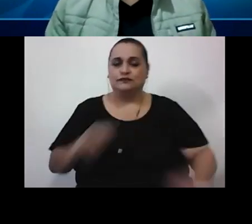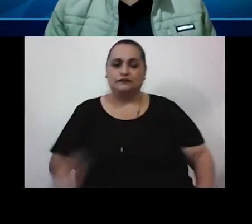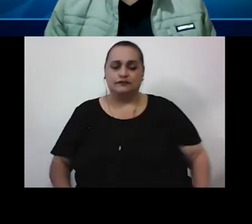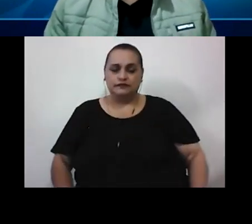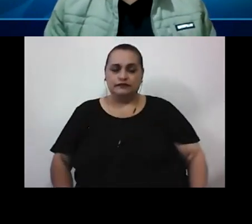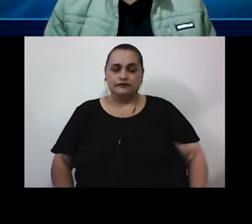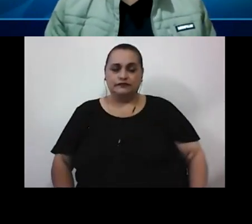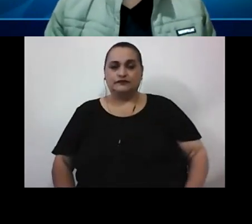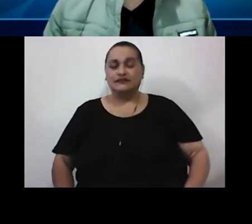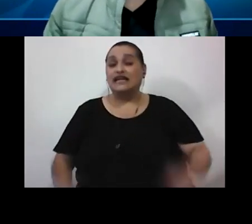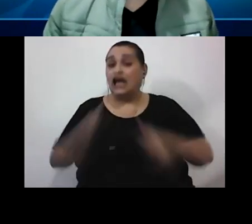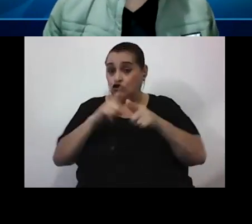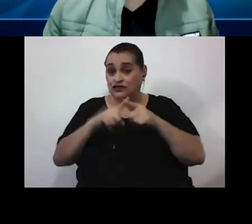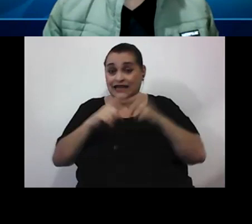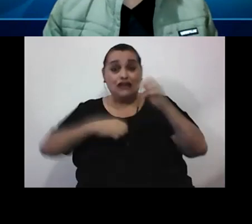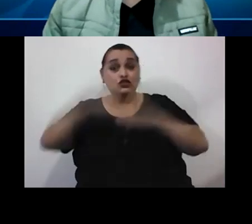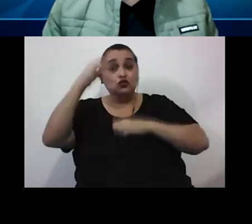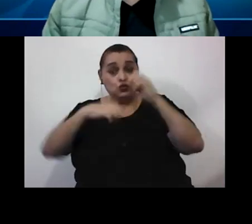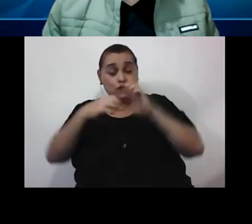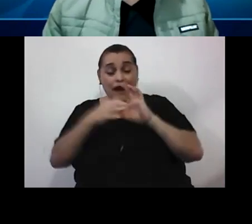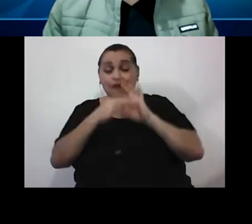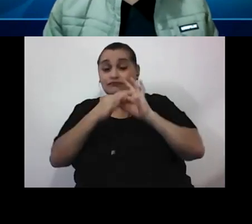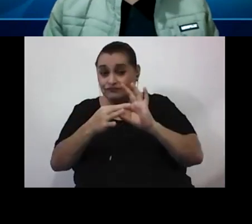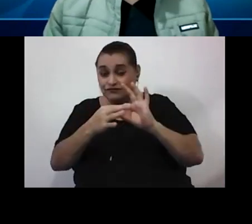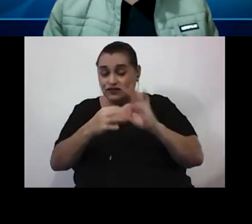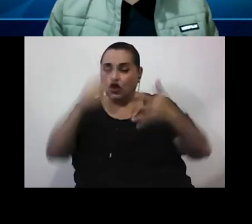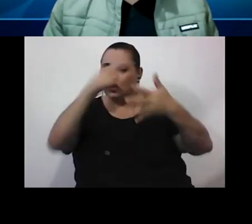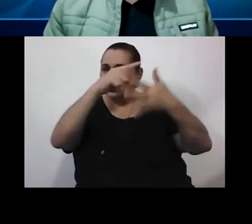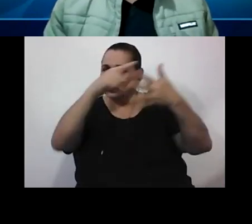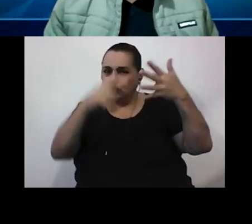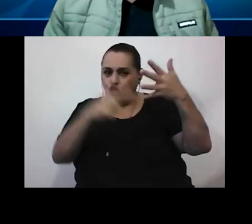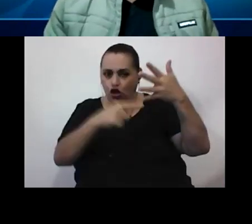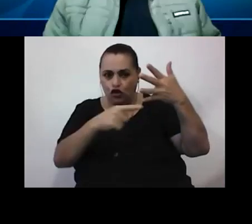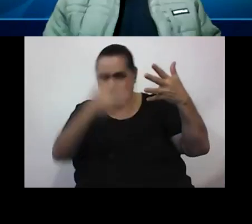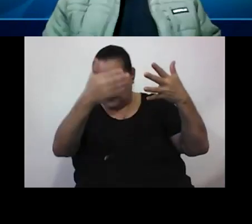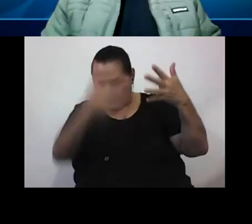la estructura tiene que ver con todos estos aspectos que tenemos acá.